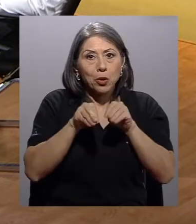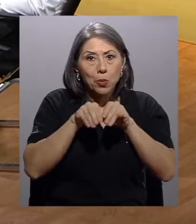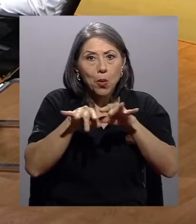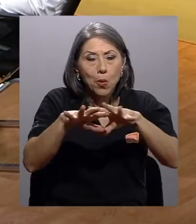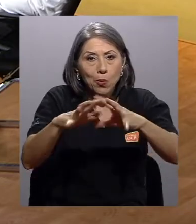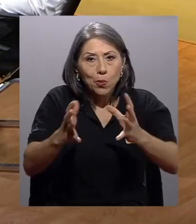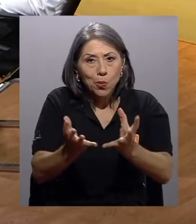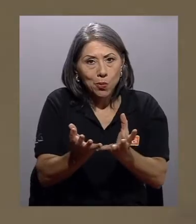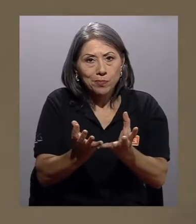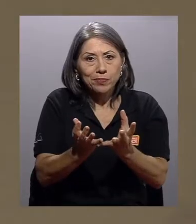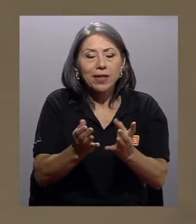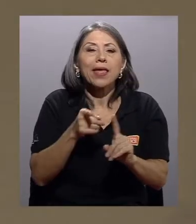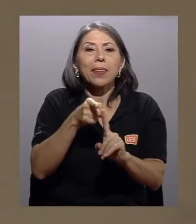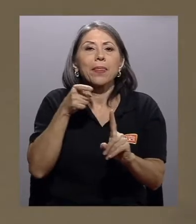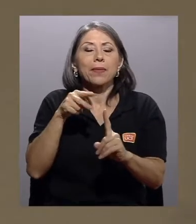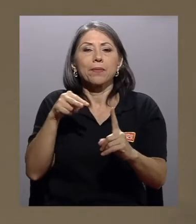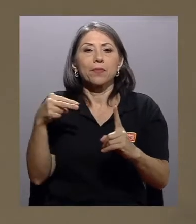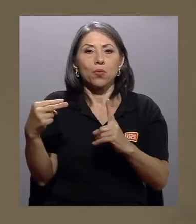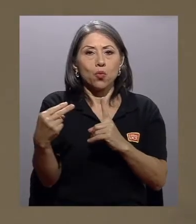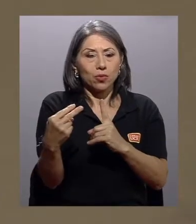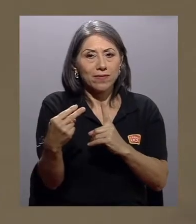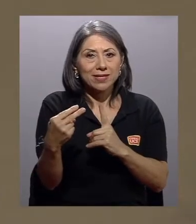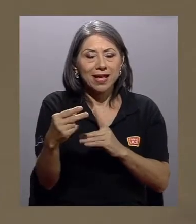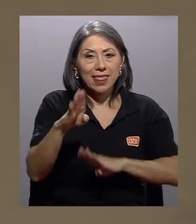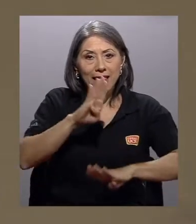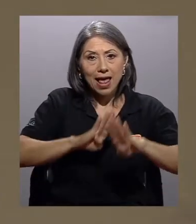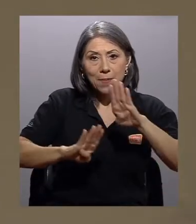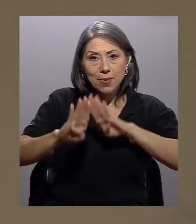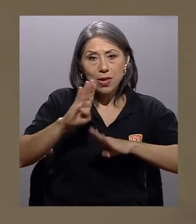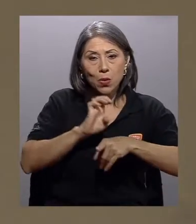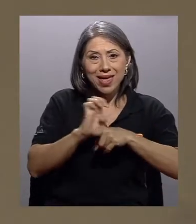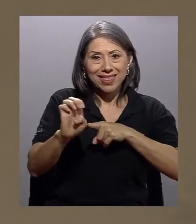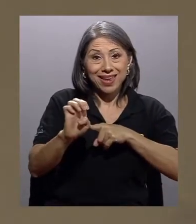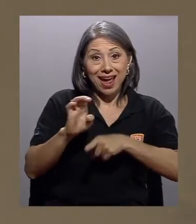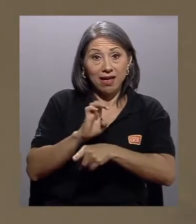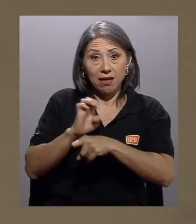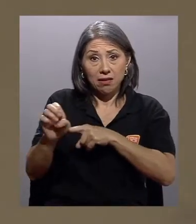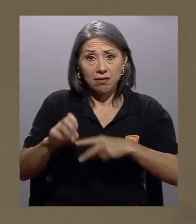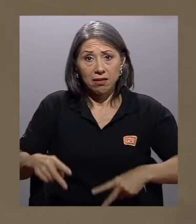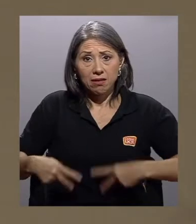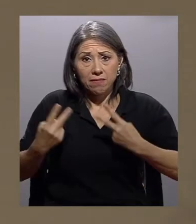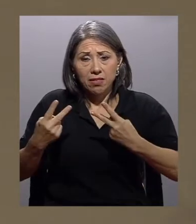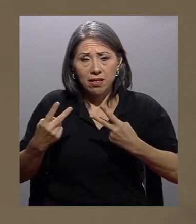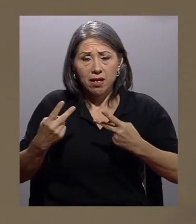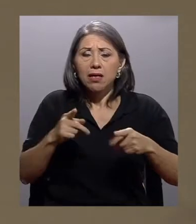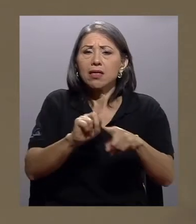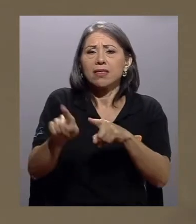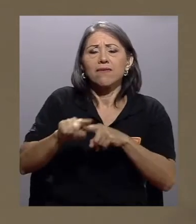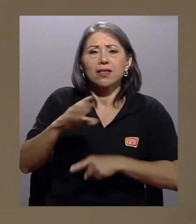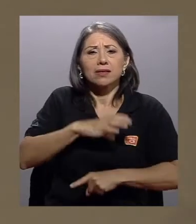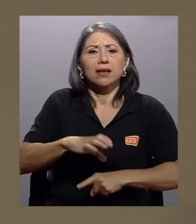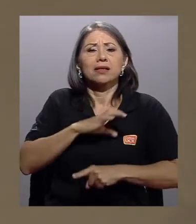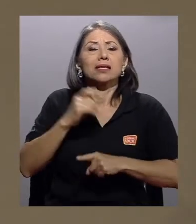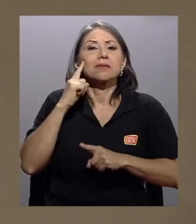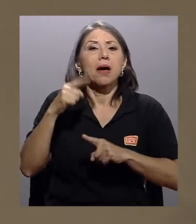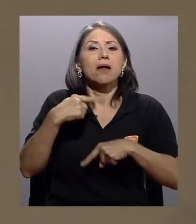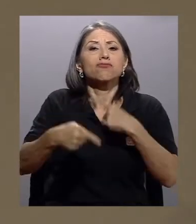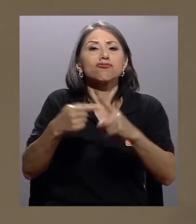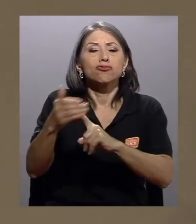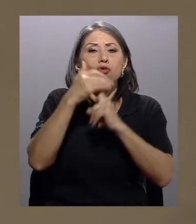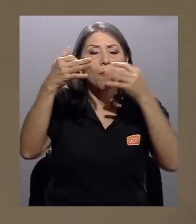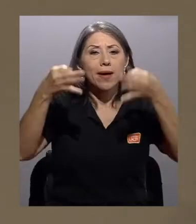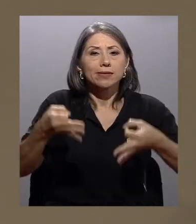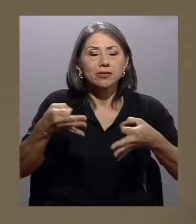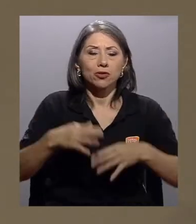del COVID-19 desde el punto de vista de la bioética y otros aspectos relacionados con la toma